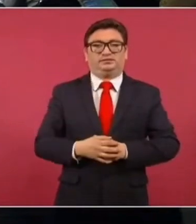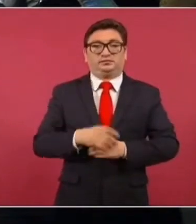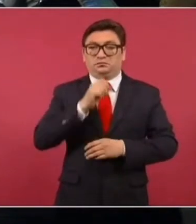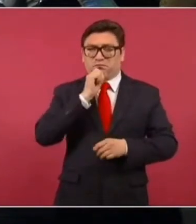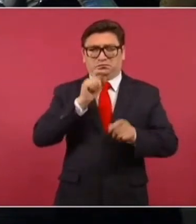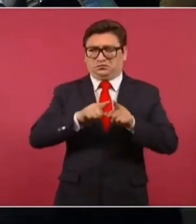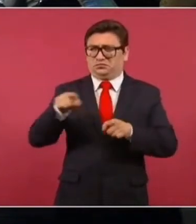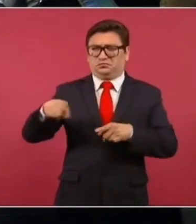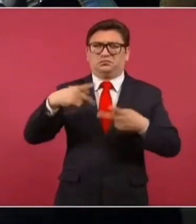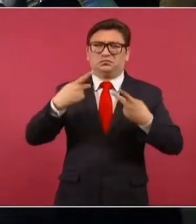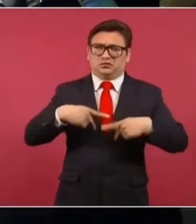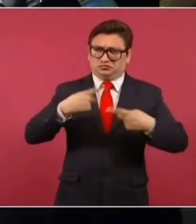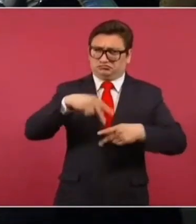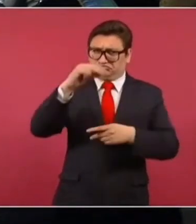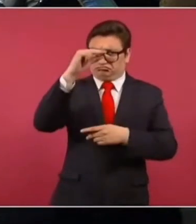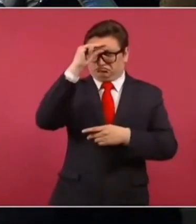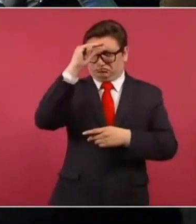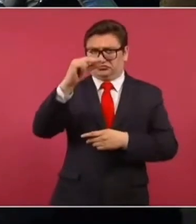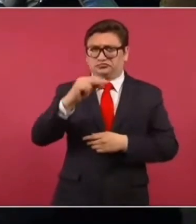intelectuales,